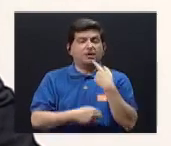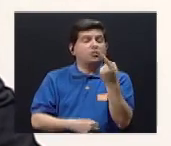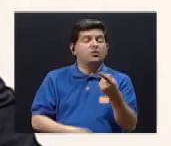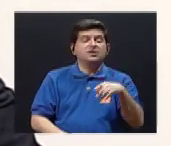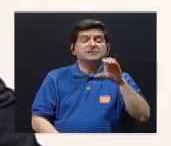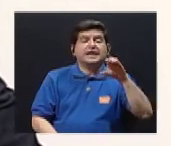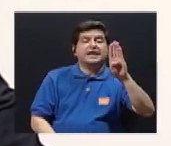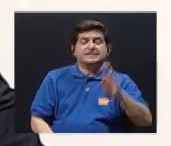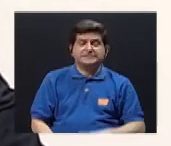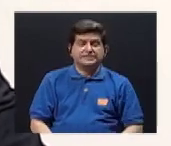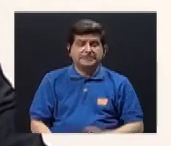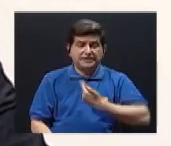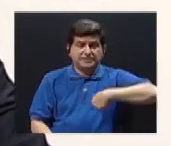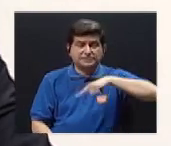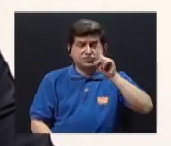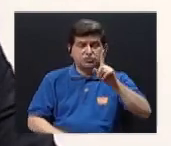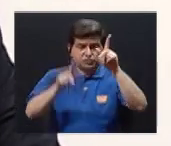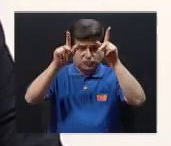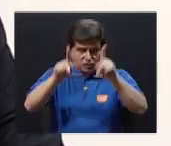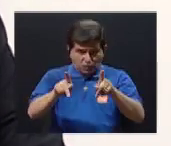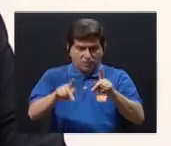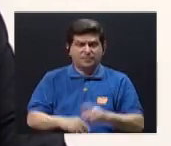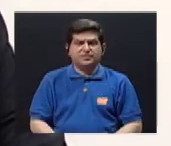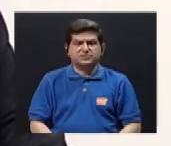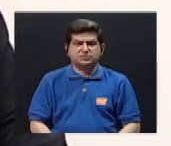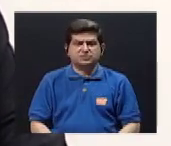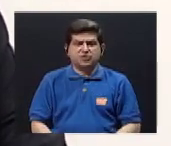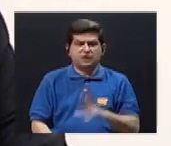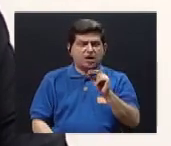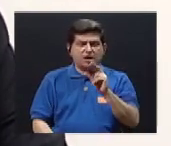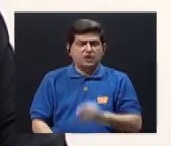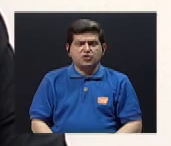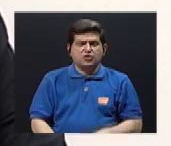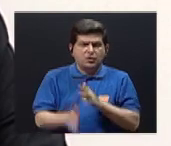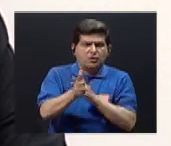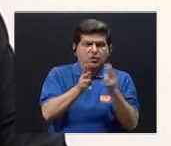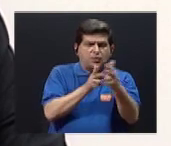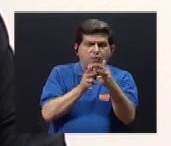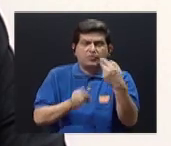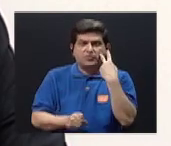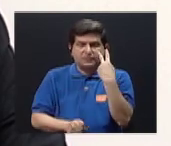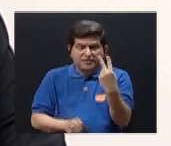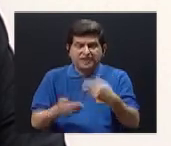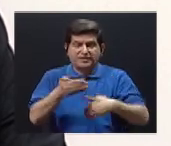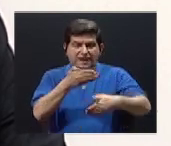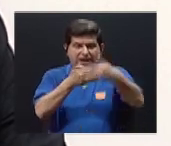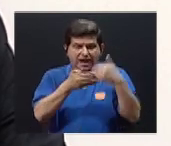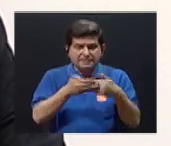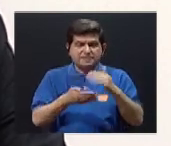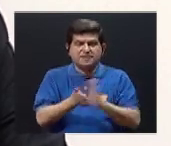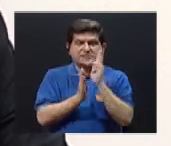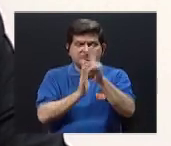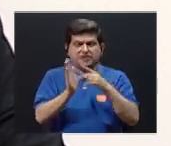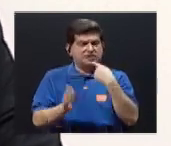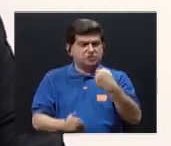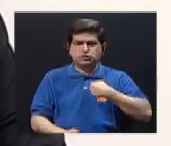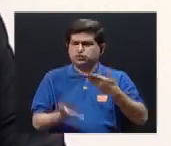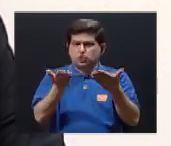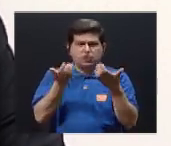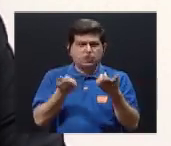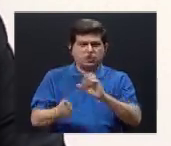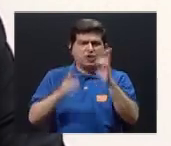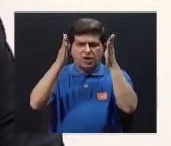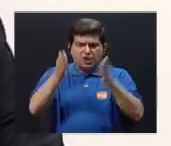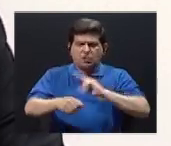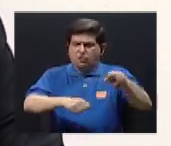como dice Cristian, ese aporte, si logramos que una persona no se salte la fila por haber visto este documental y por haber dicho, no, yo no quiero ser un